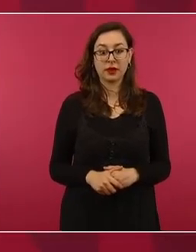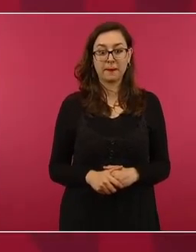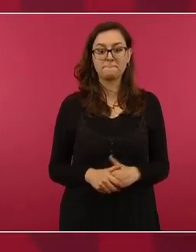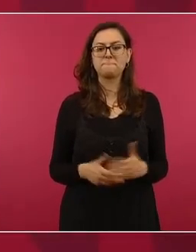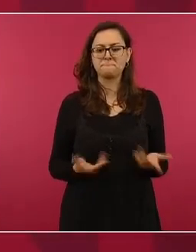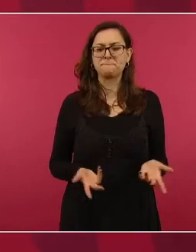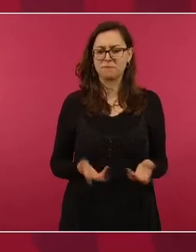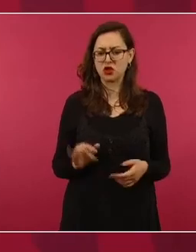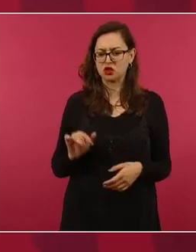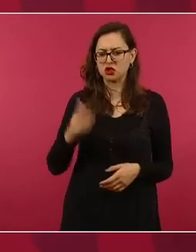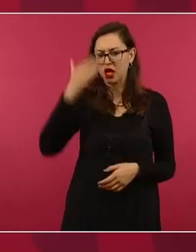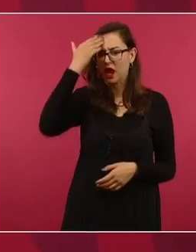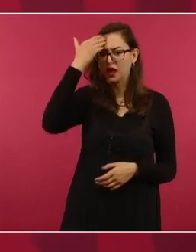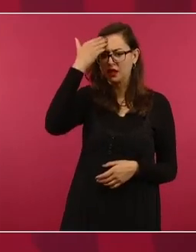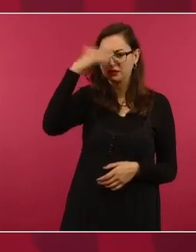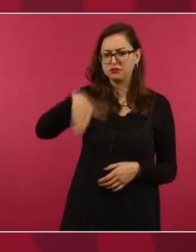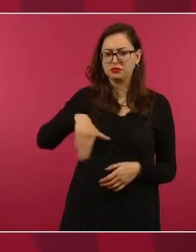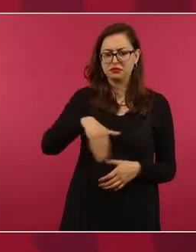conscientes